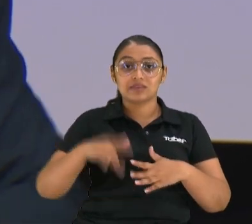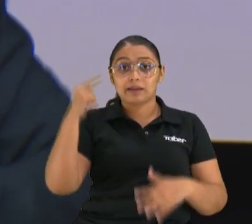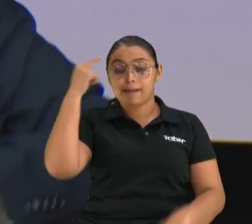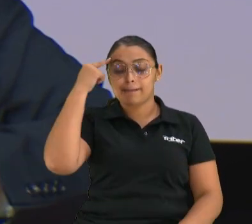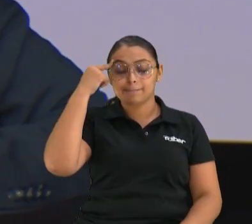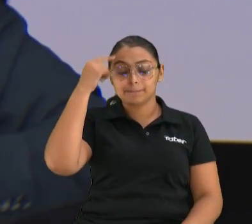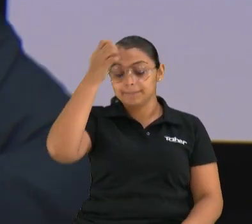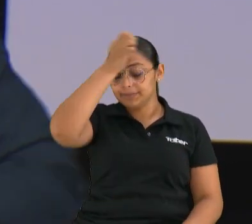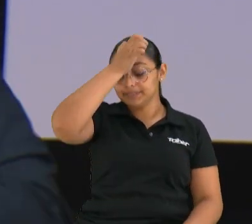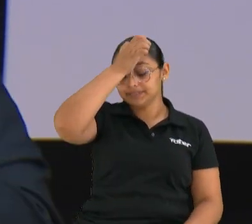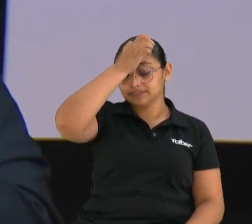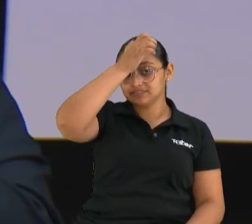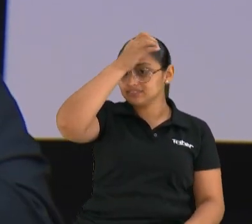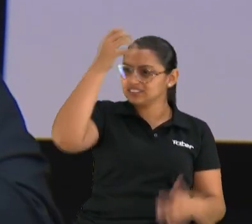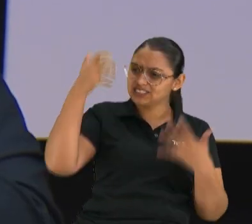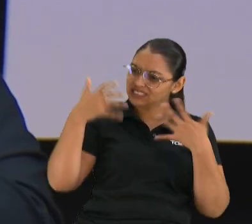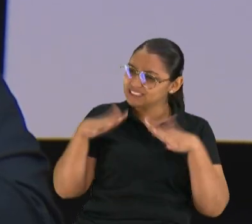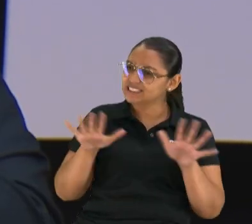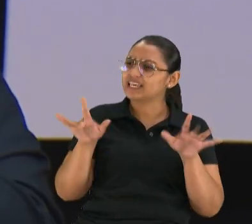ya